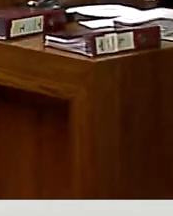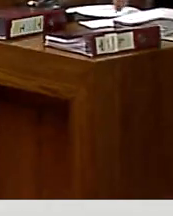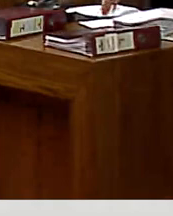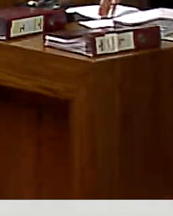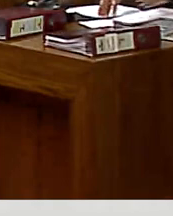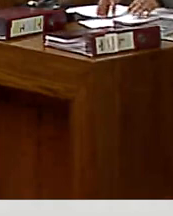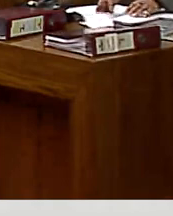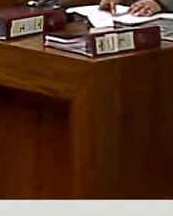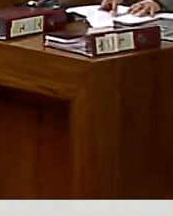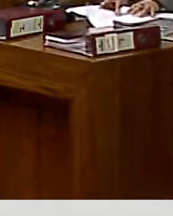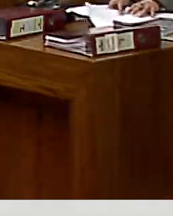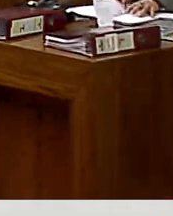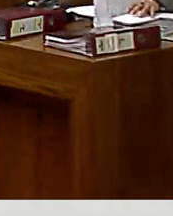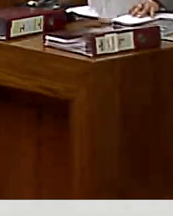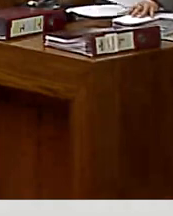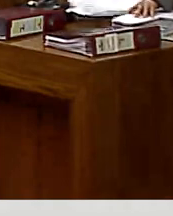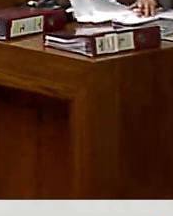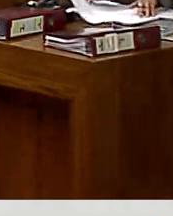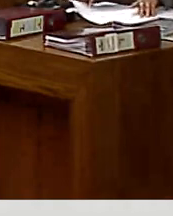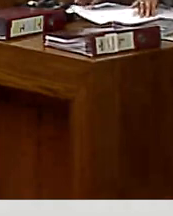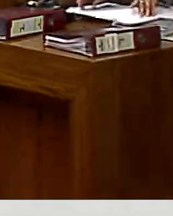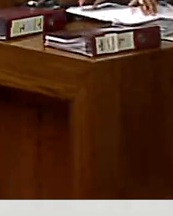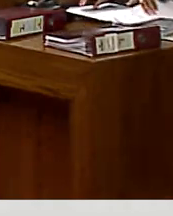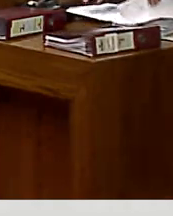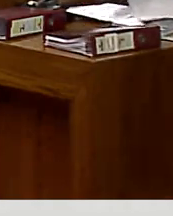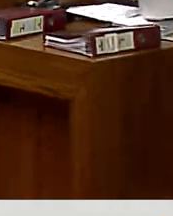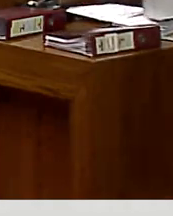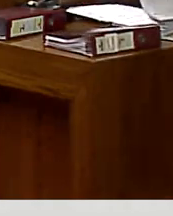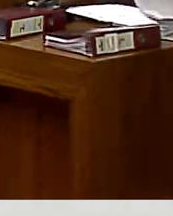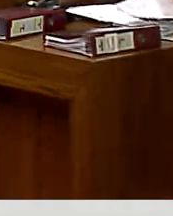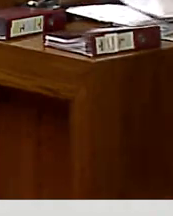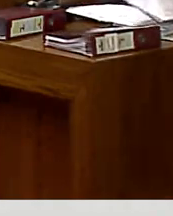bien Debemos continuar con el tiempo de incidentes